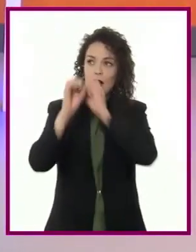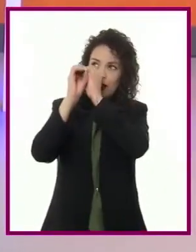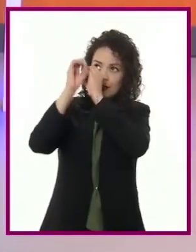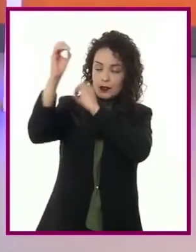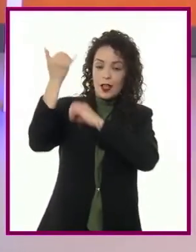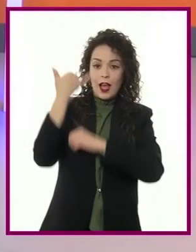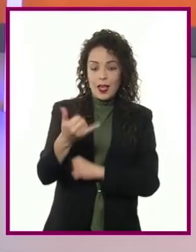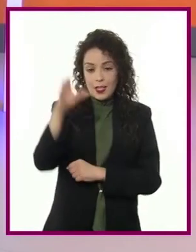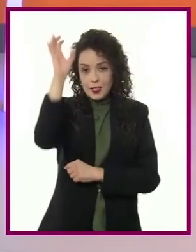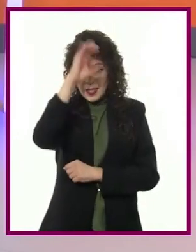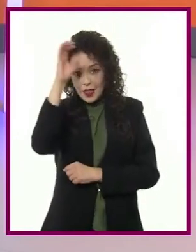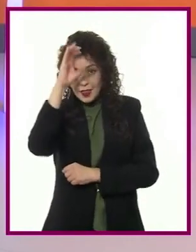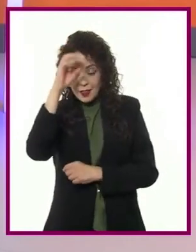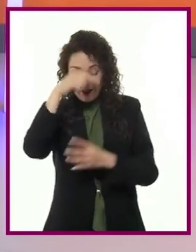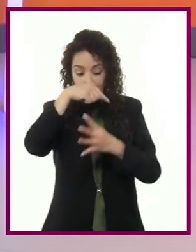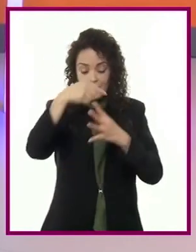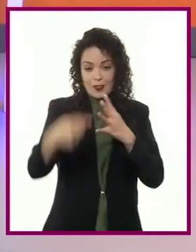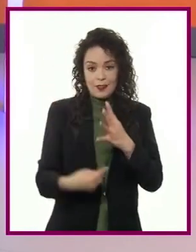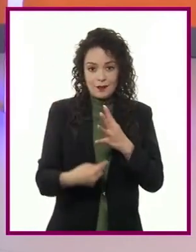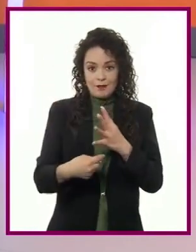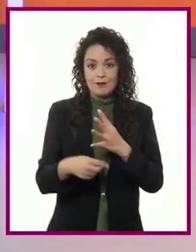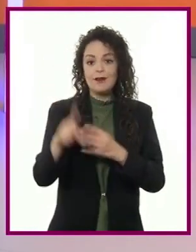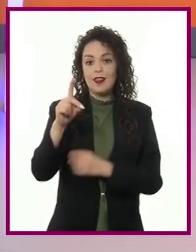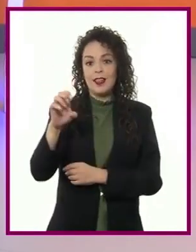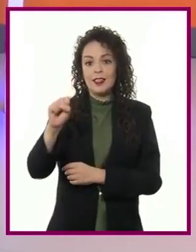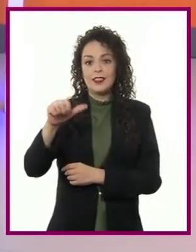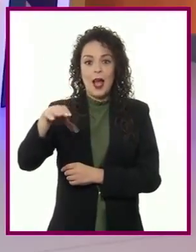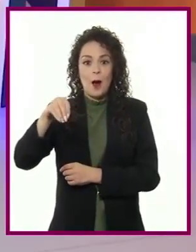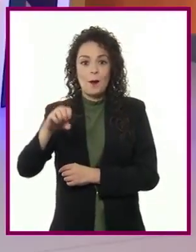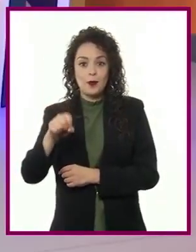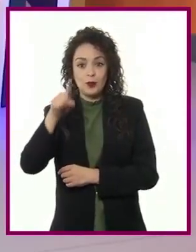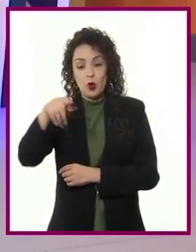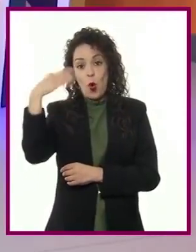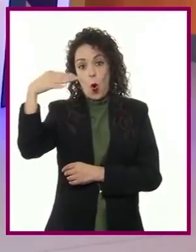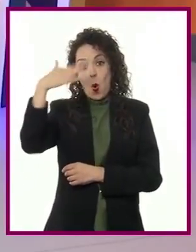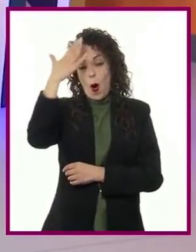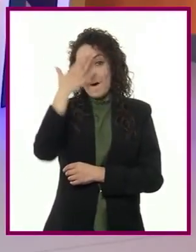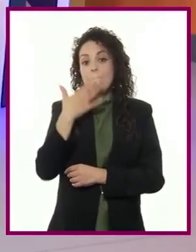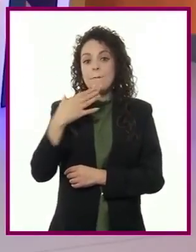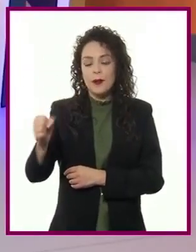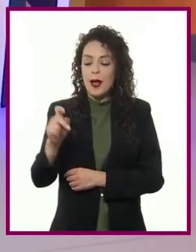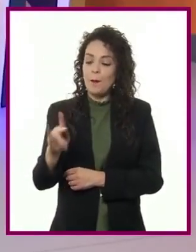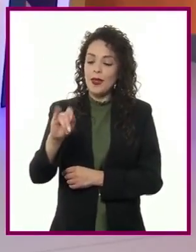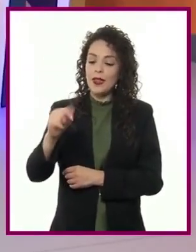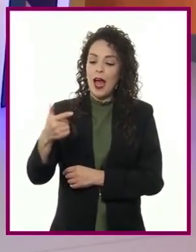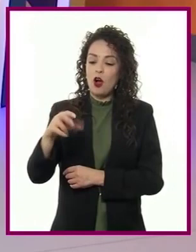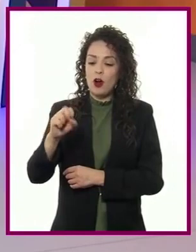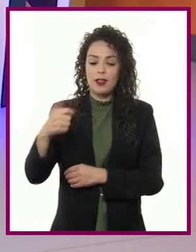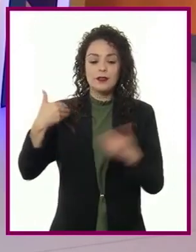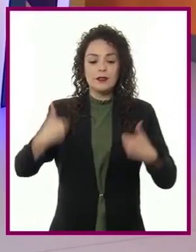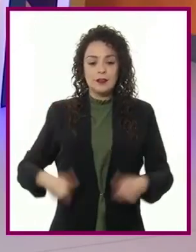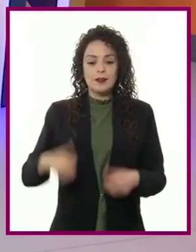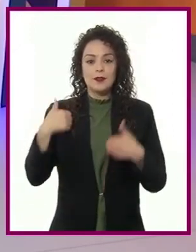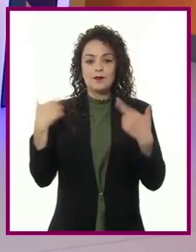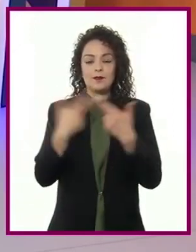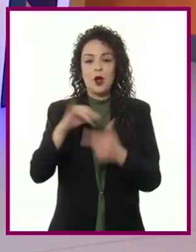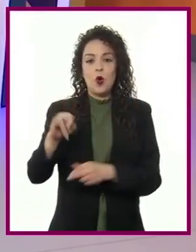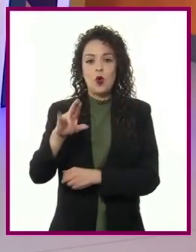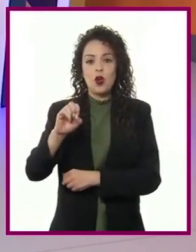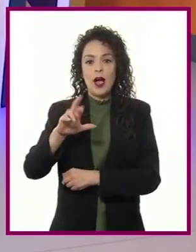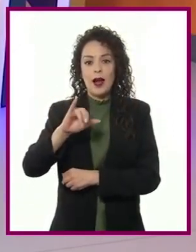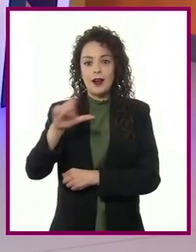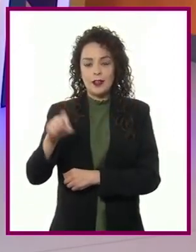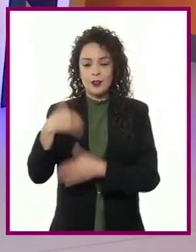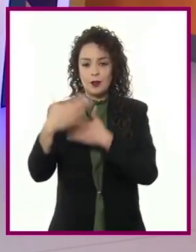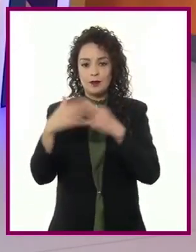y científico, el sabio de Samos, Pitágoras. Soy el maestro Julio Carrillo. Esto ha sido todo por hoy.